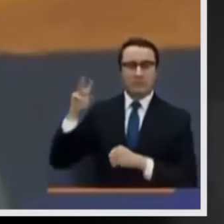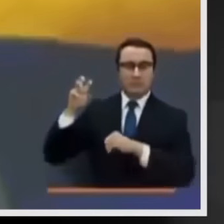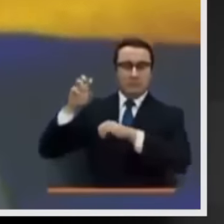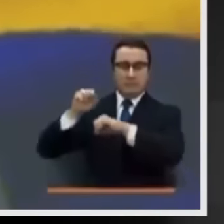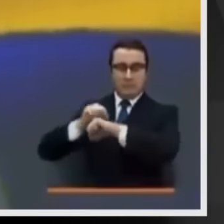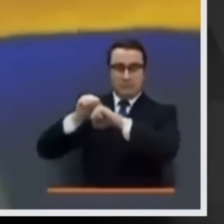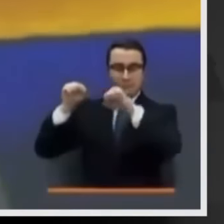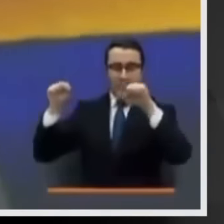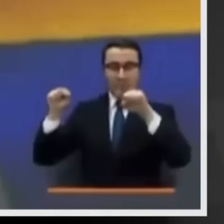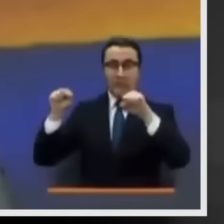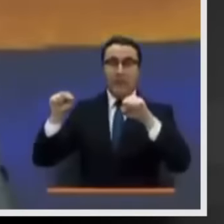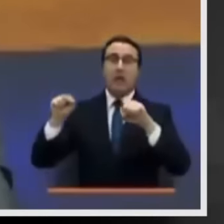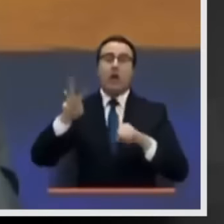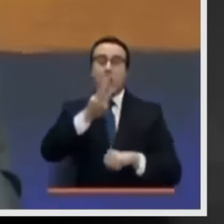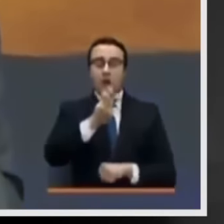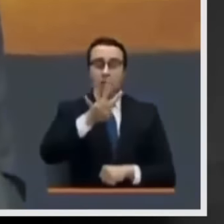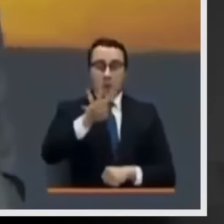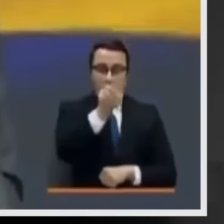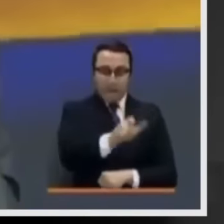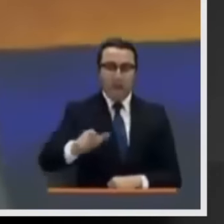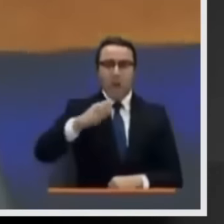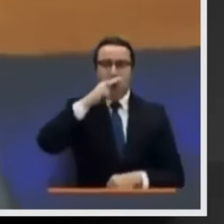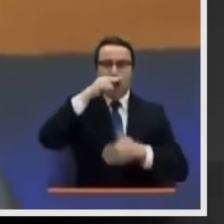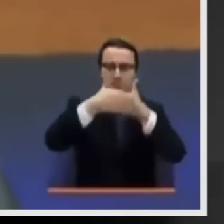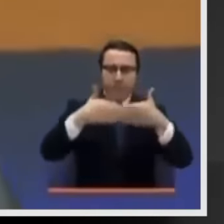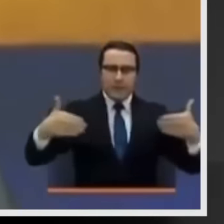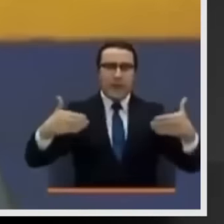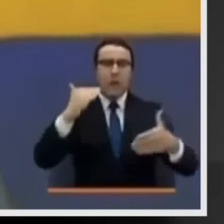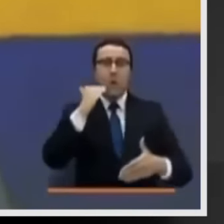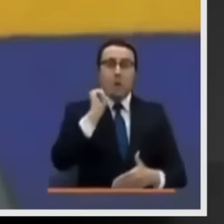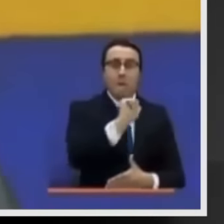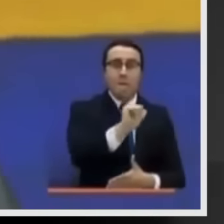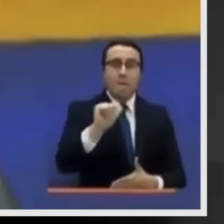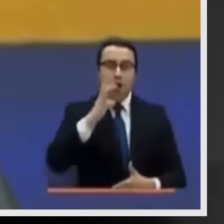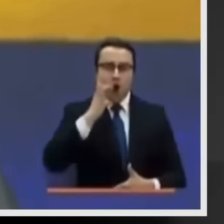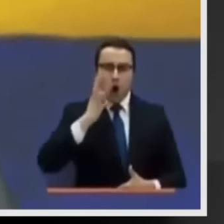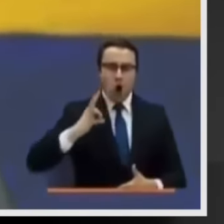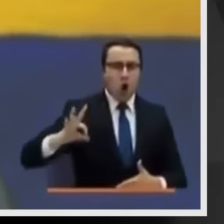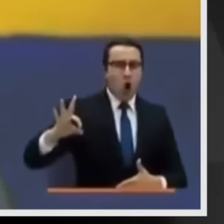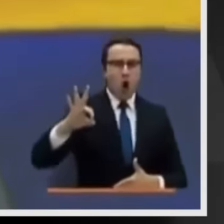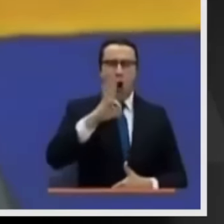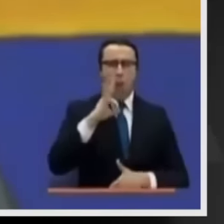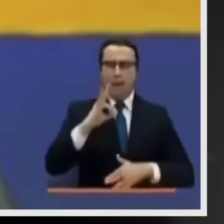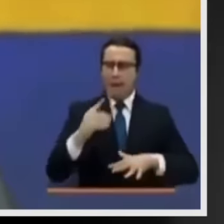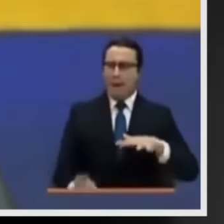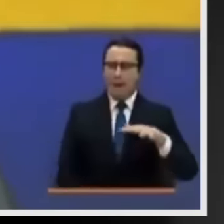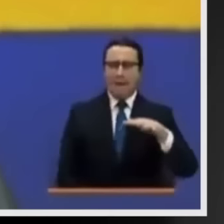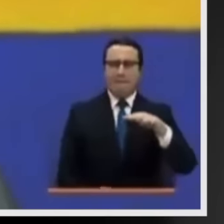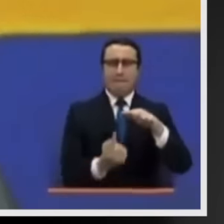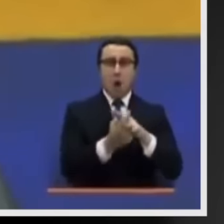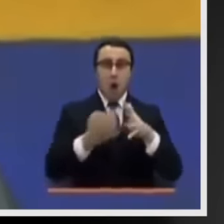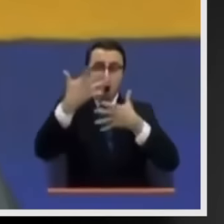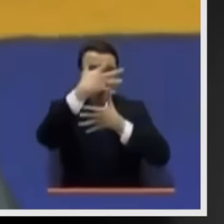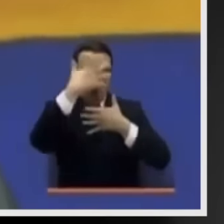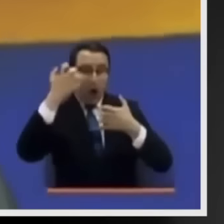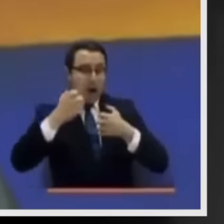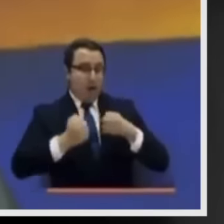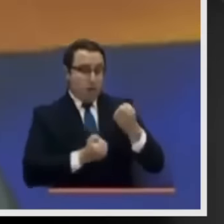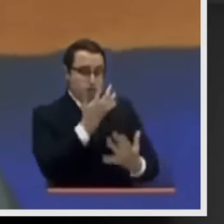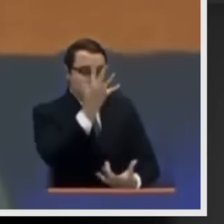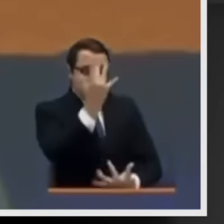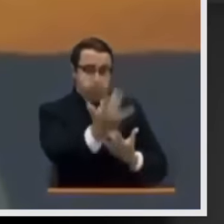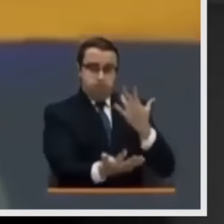84 personas, niños, mujeres y hombres, murieron calcinados después de un atentado guerrillero.